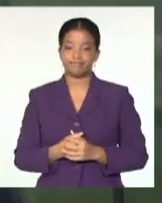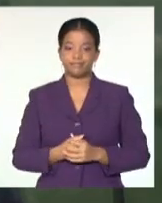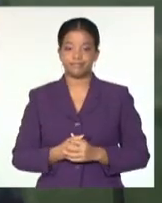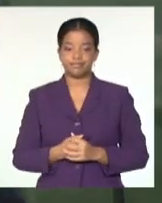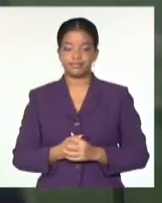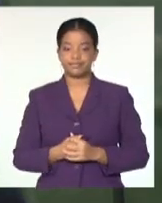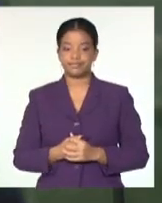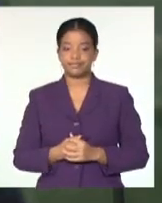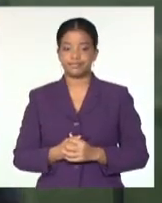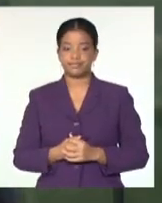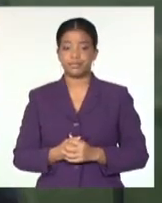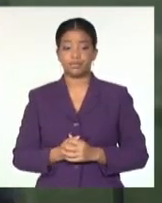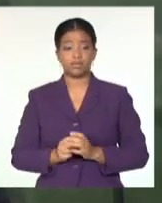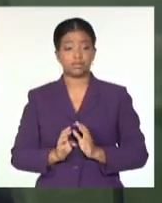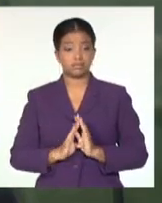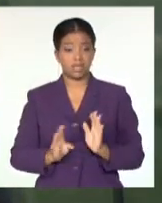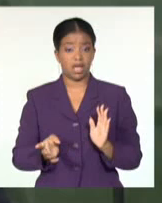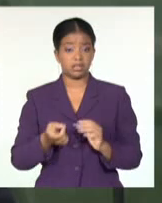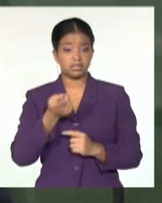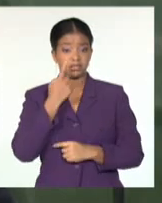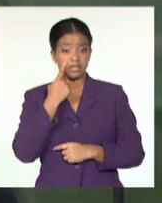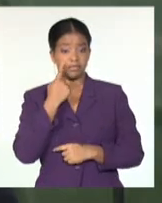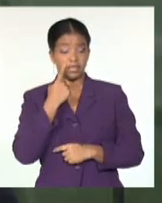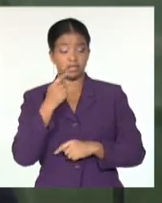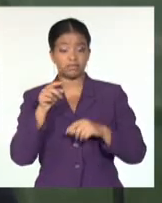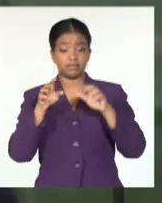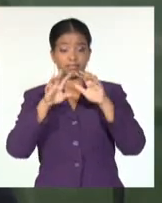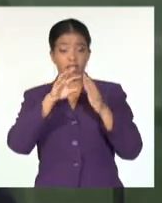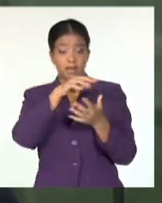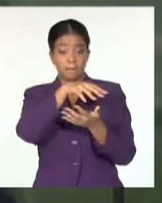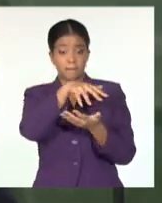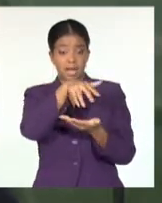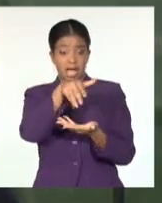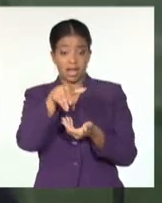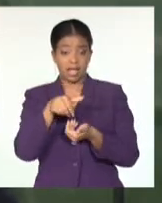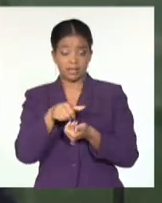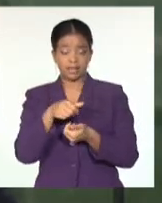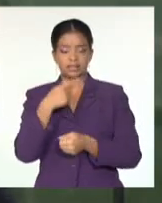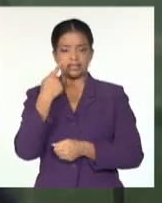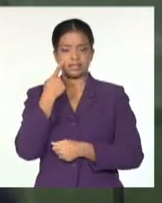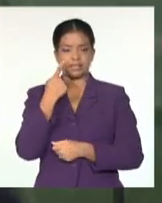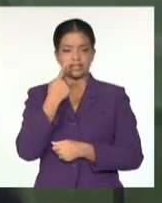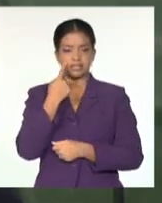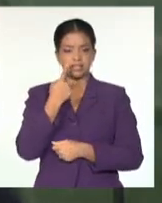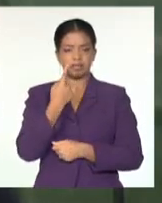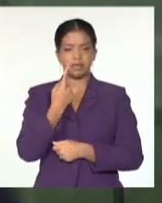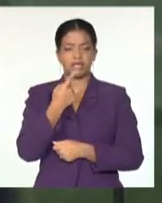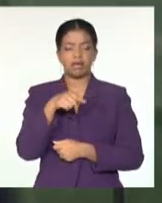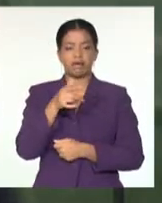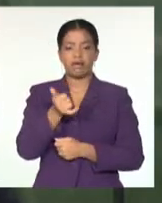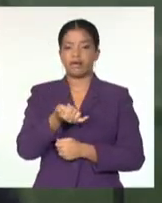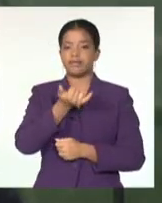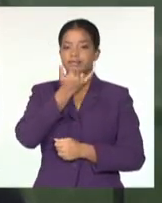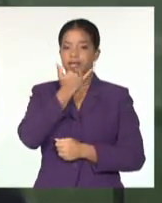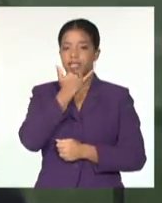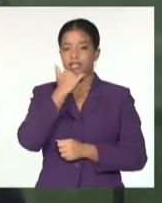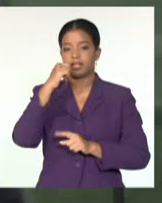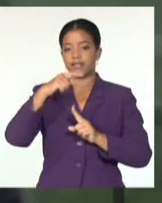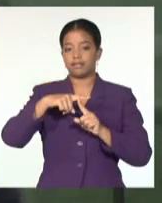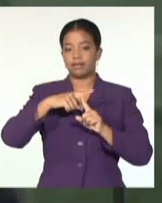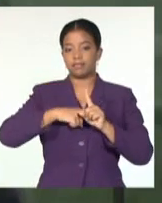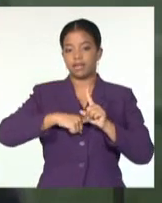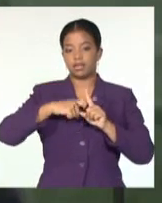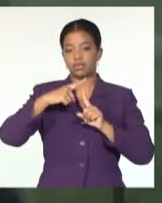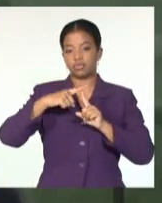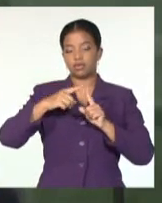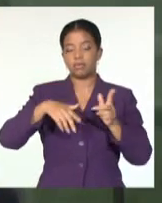hemos observado, nuestro planeta constantemente tiene que hacer frente a distintas crisis